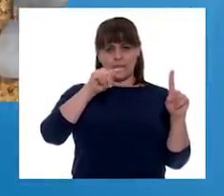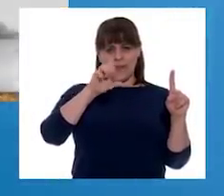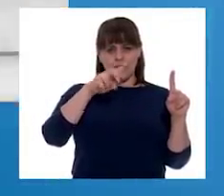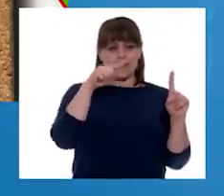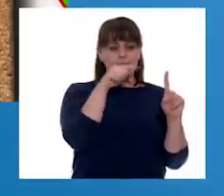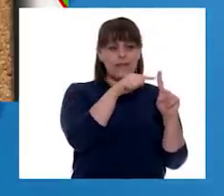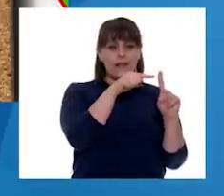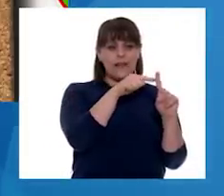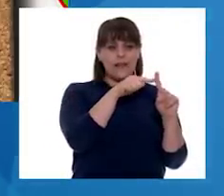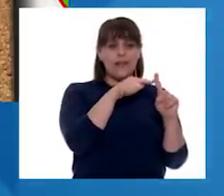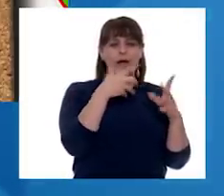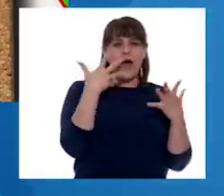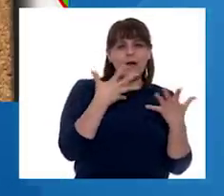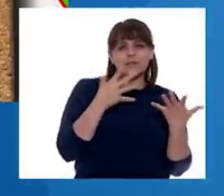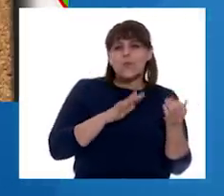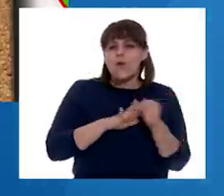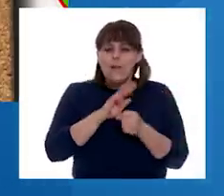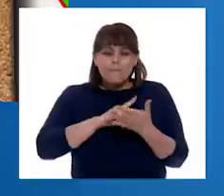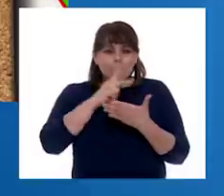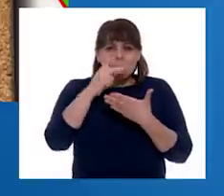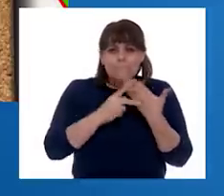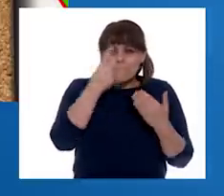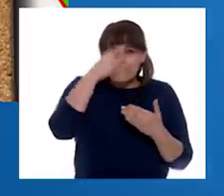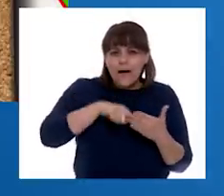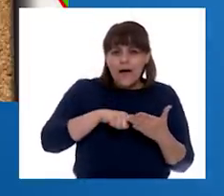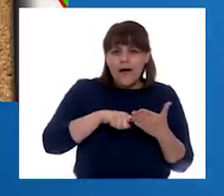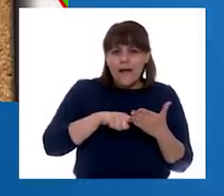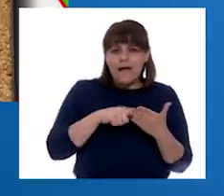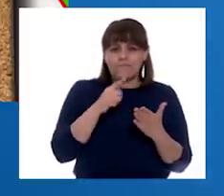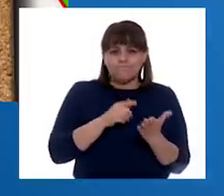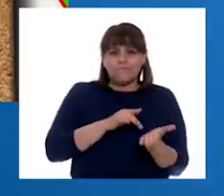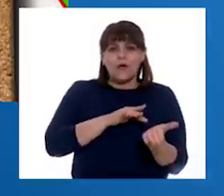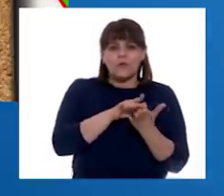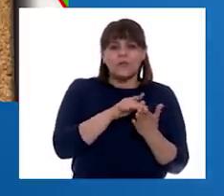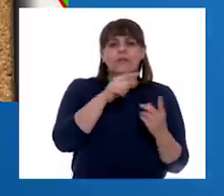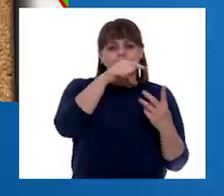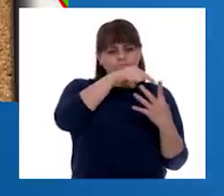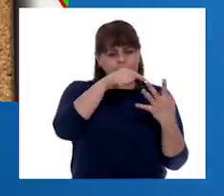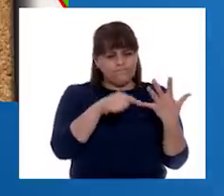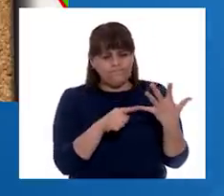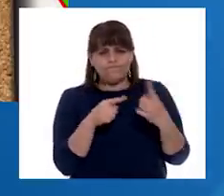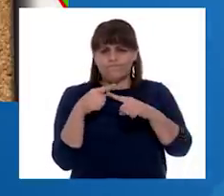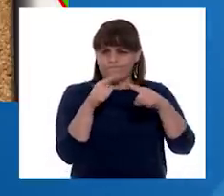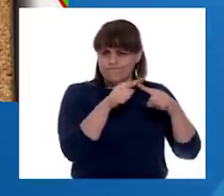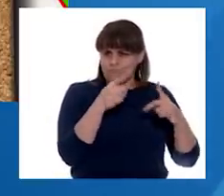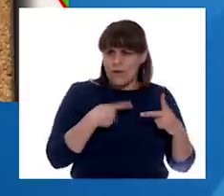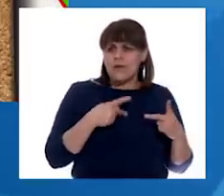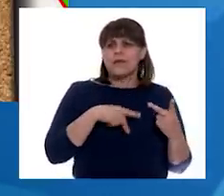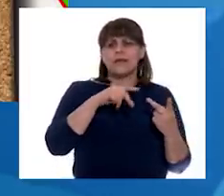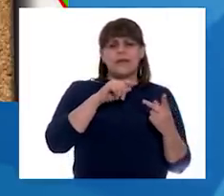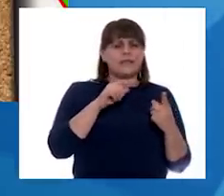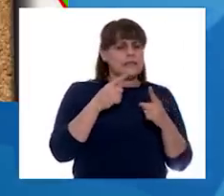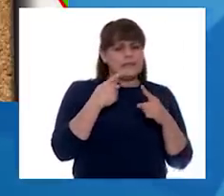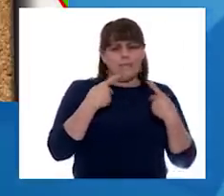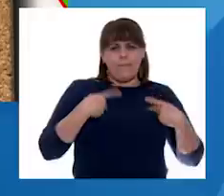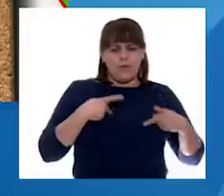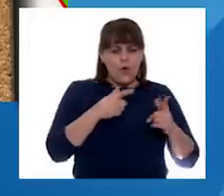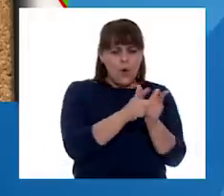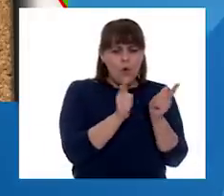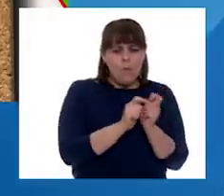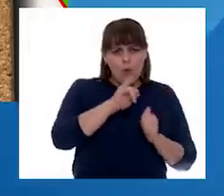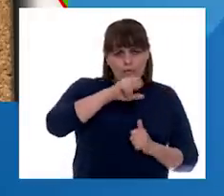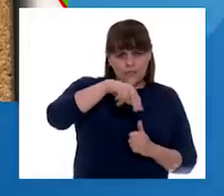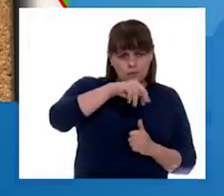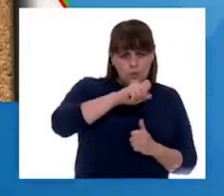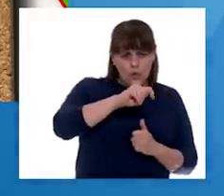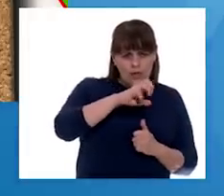Casamata. Vicente Guerrero, Nicolás Bravo y los líderes insurgentes, unidos a la causa, demandaron la creación de una